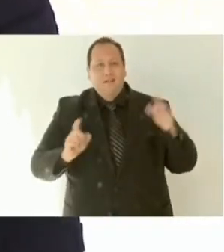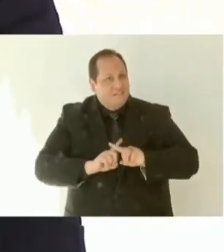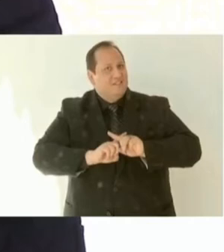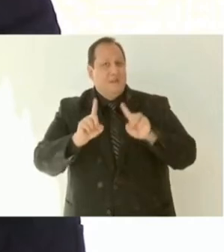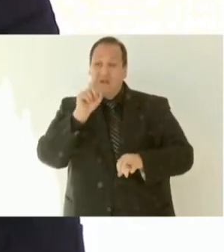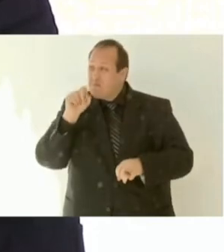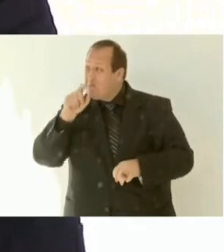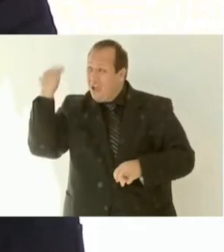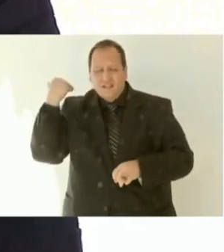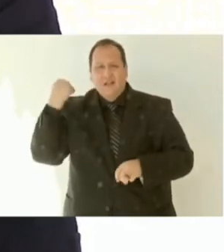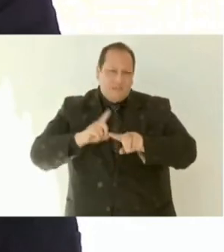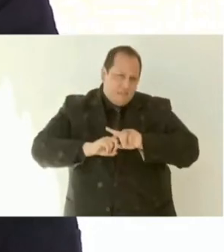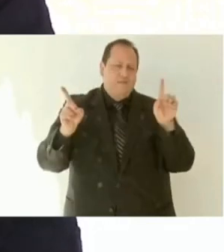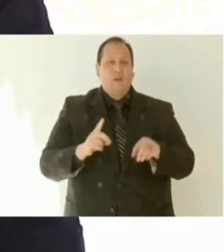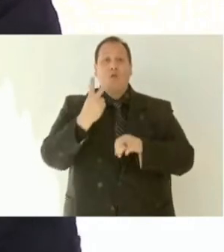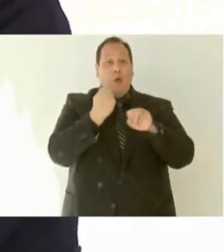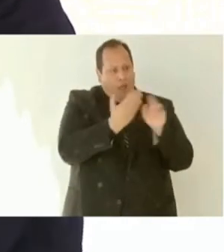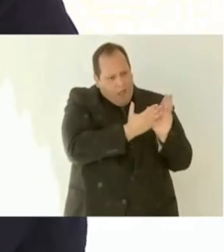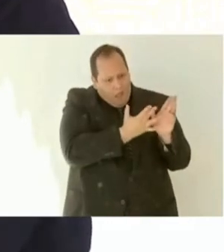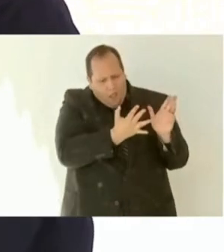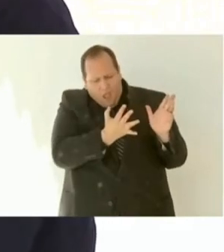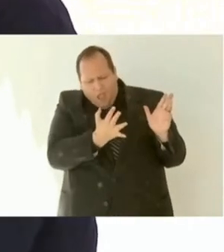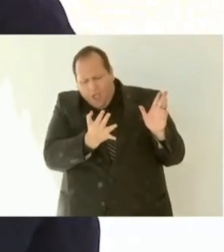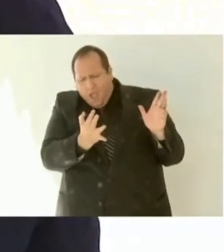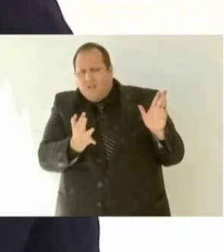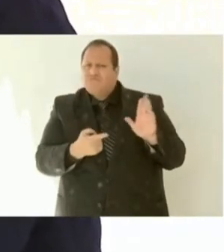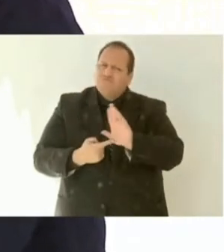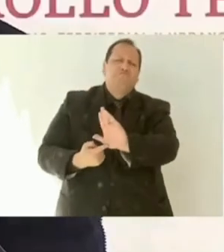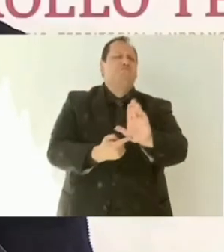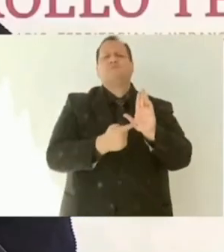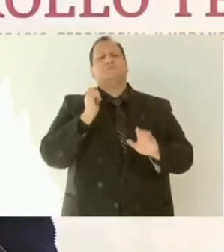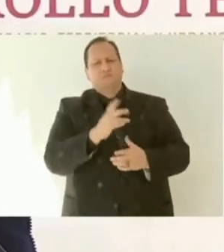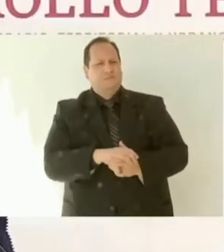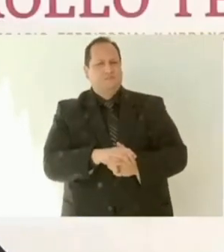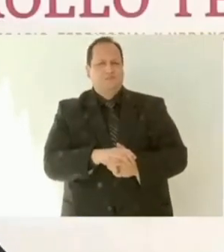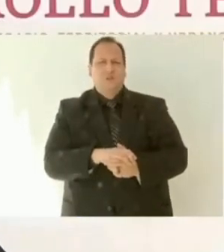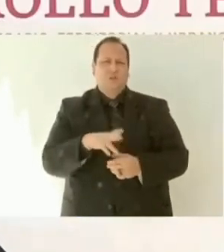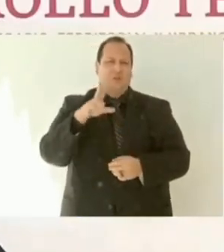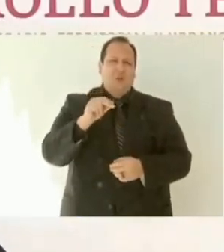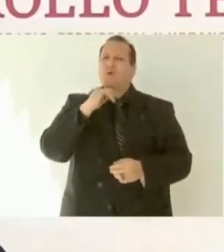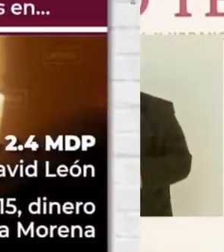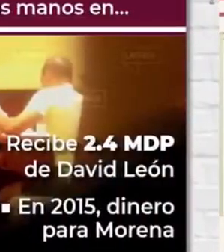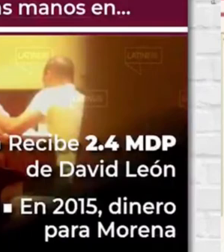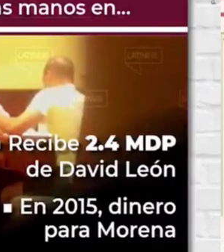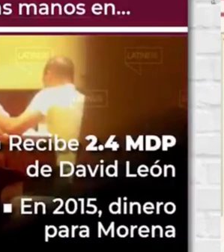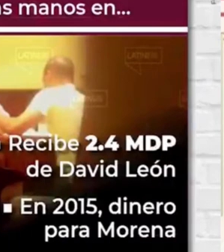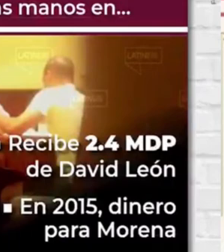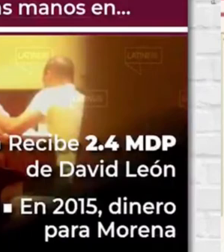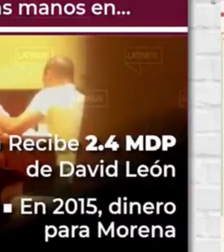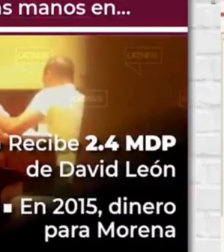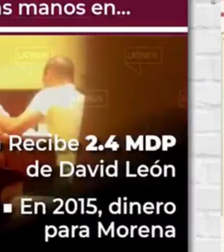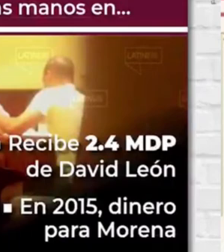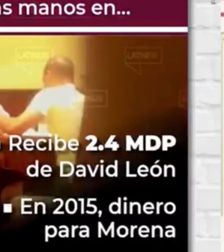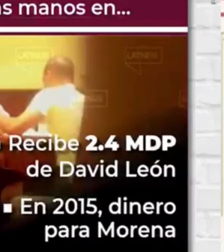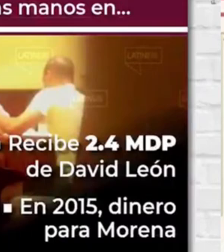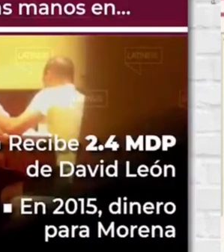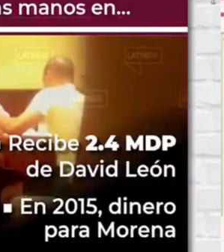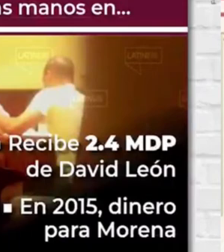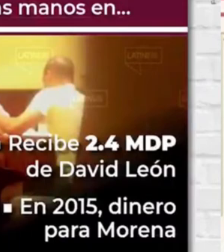mismo. 2 años ya quedó demostrado que no se permite la corrupción en México.